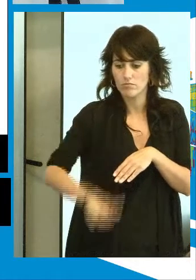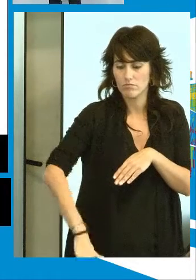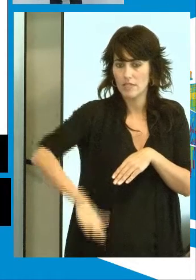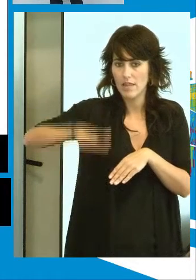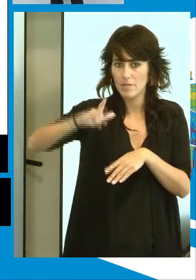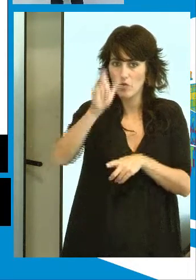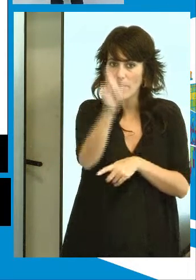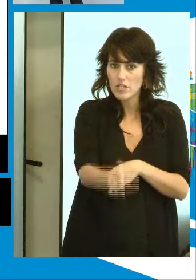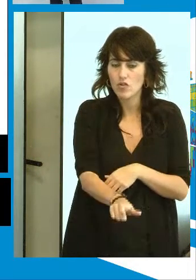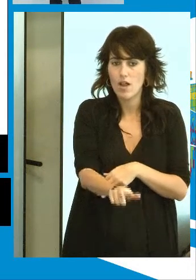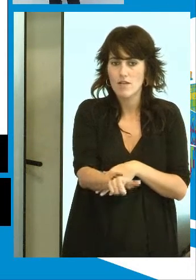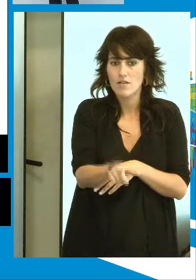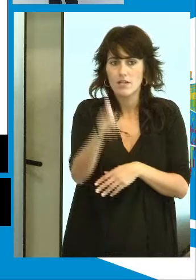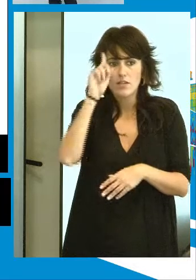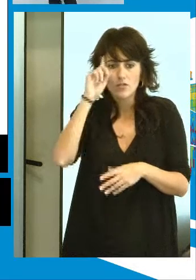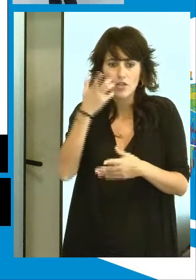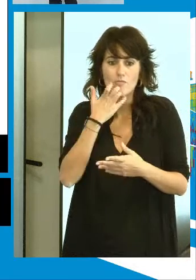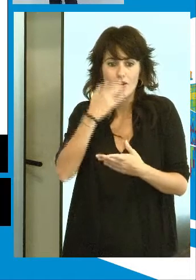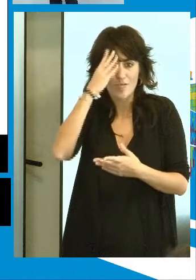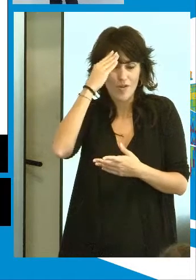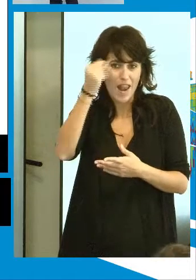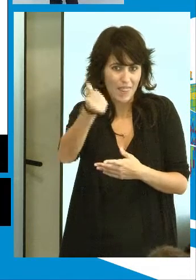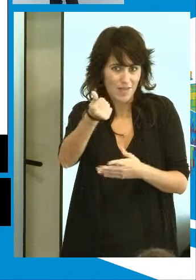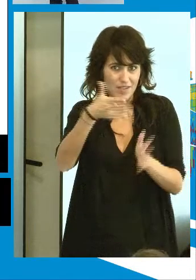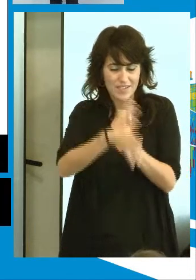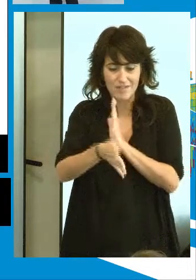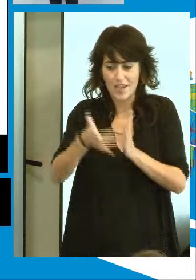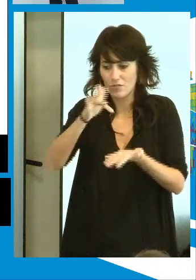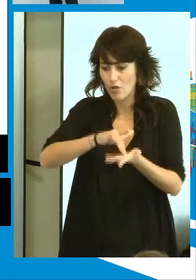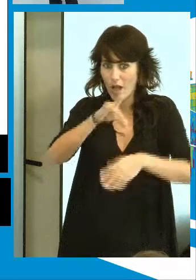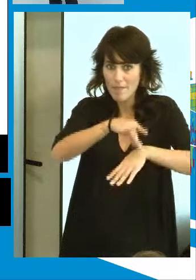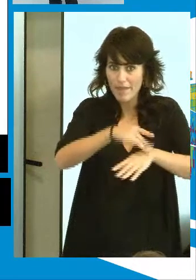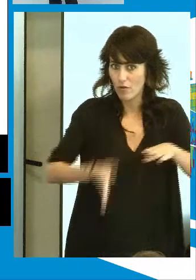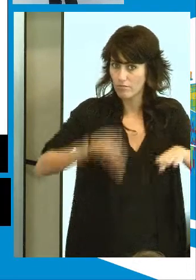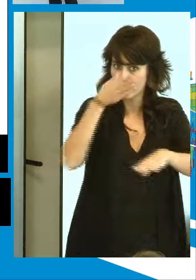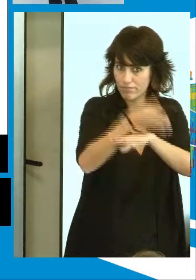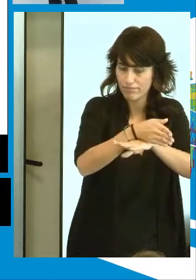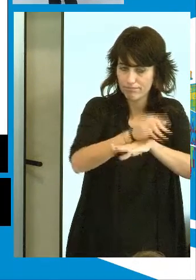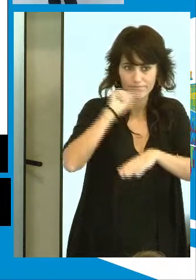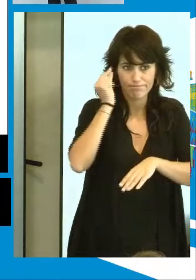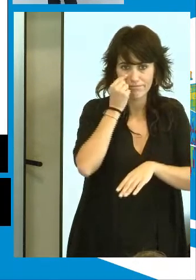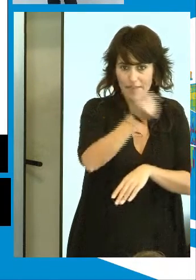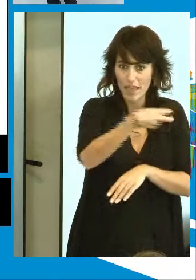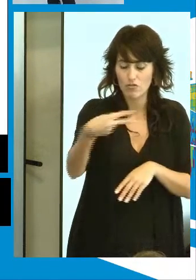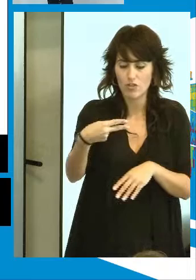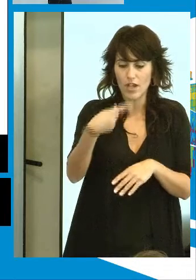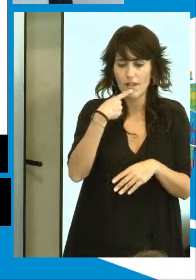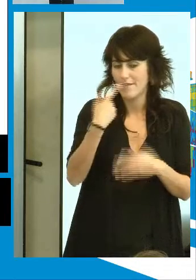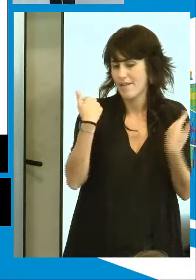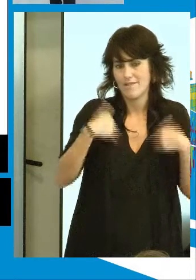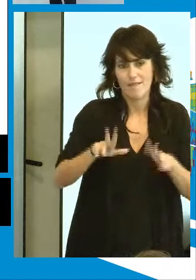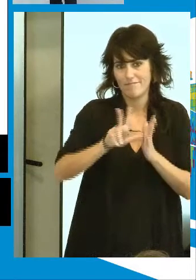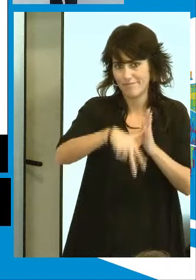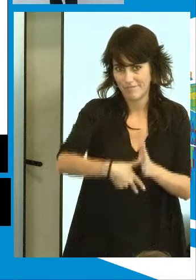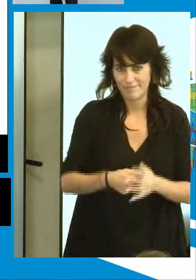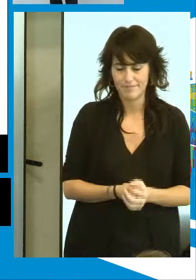persona y no se contempla que sea Alzheimer. Entonces ya cuando van al médico y les diagnostica, ya es un diagnóstico muy